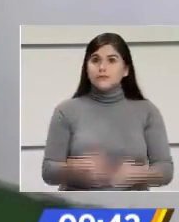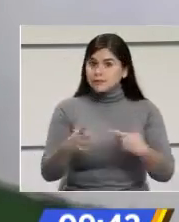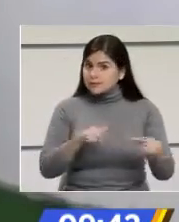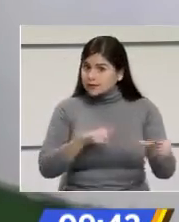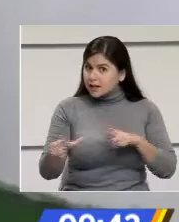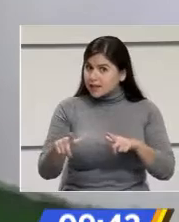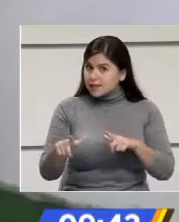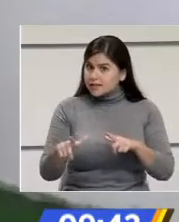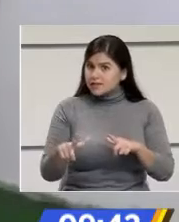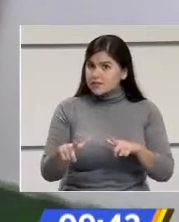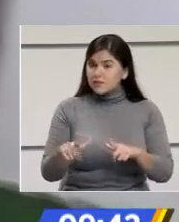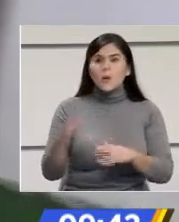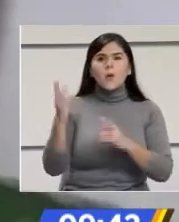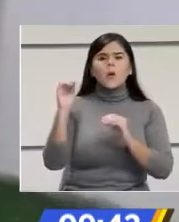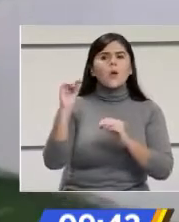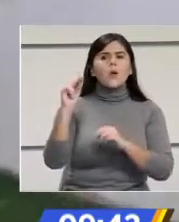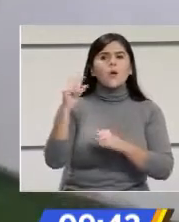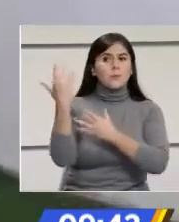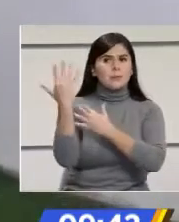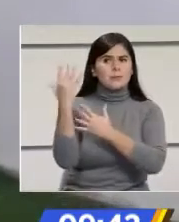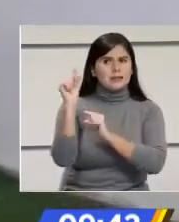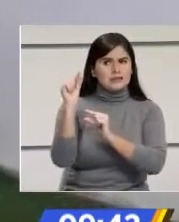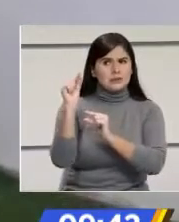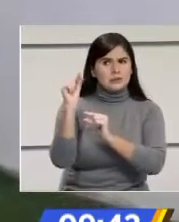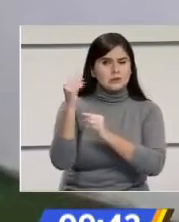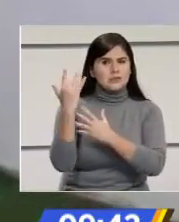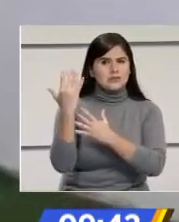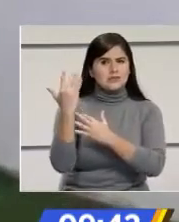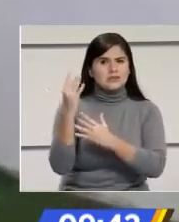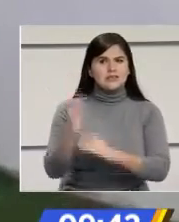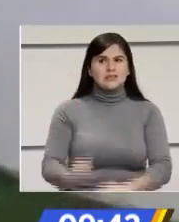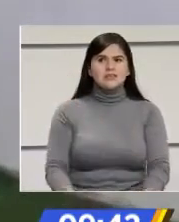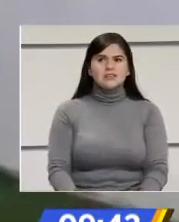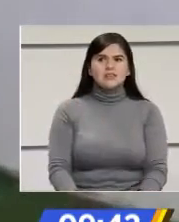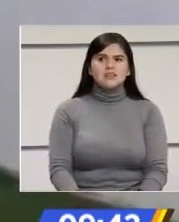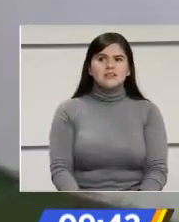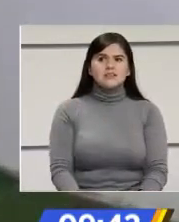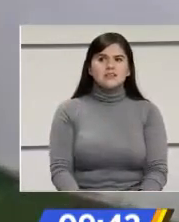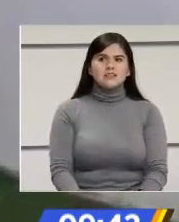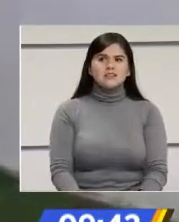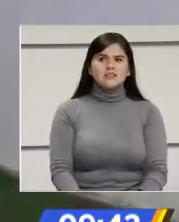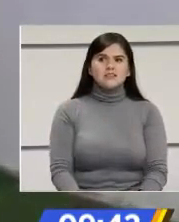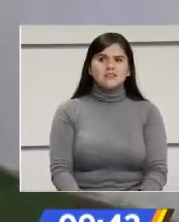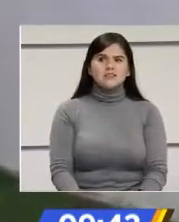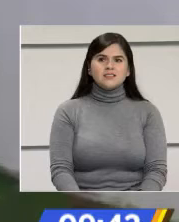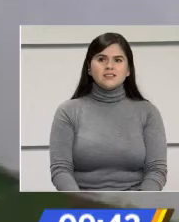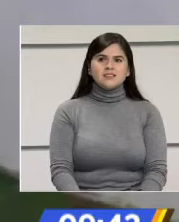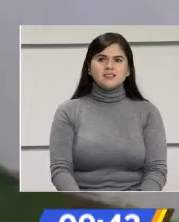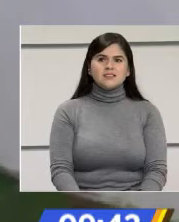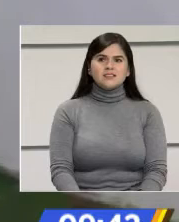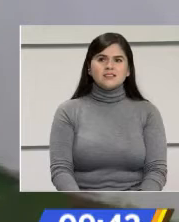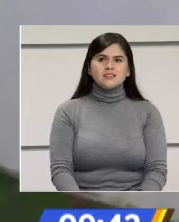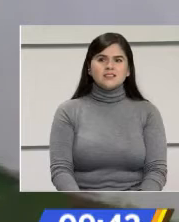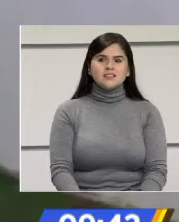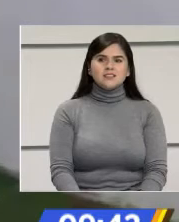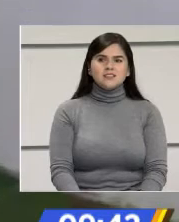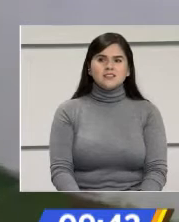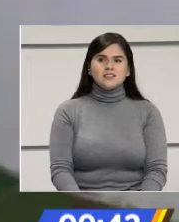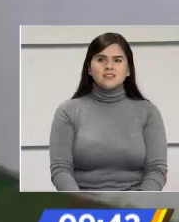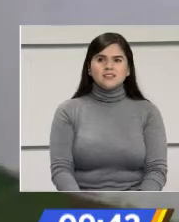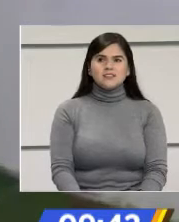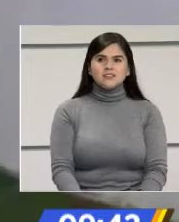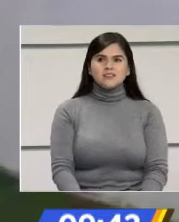Listo. Ya, no, ya me andan trayendo el pañuelo, espérese. Ahí tienes otro. Ya. Puede no, es que no, es que ocupa los dos. Ah, ok,